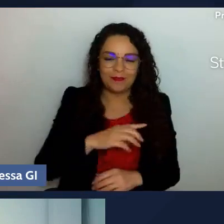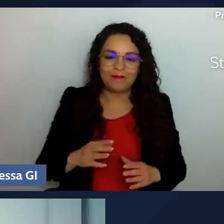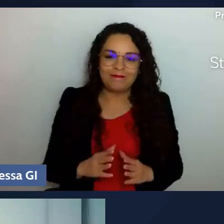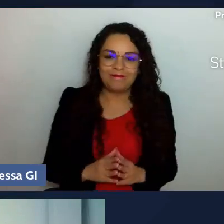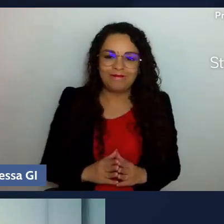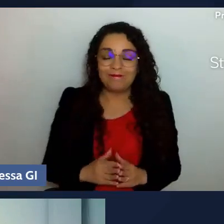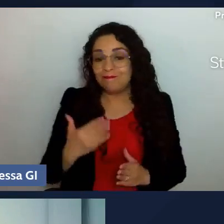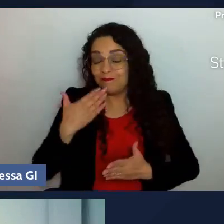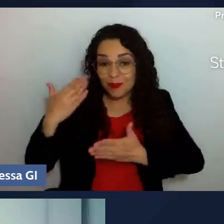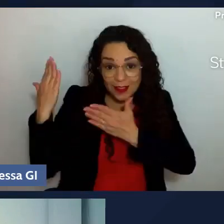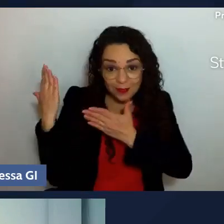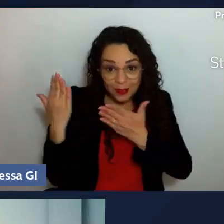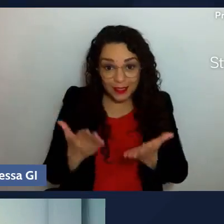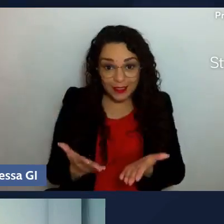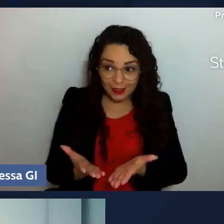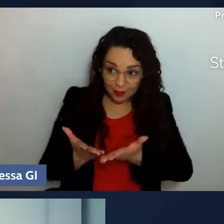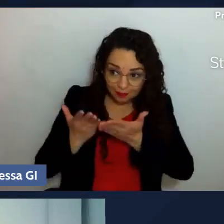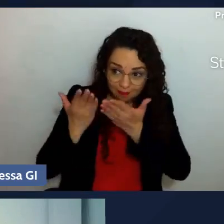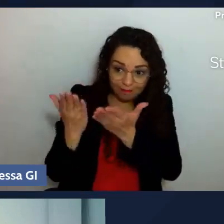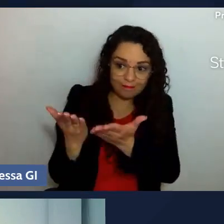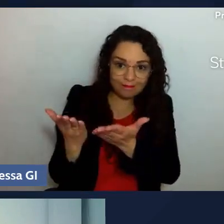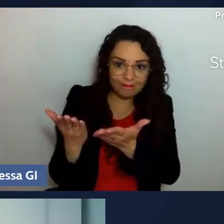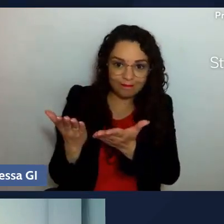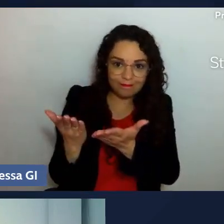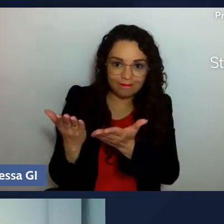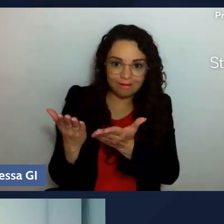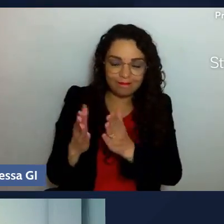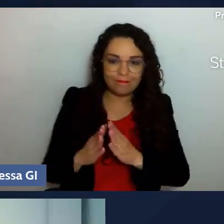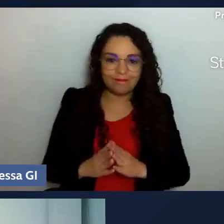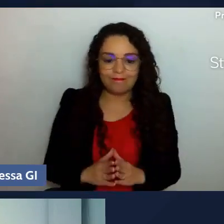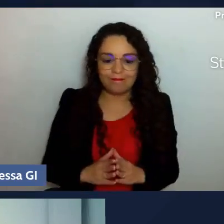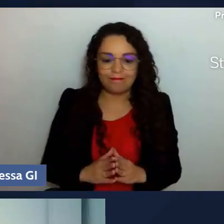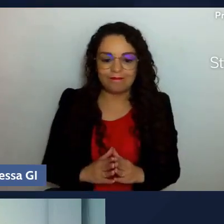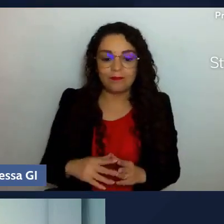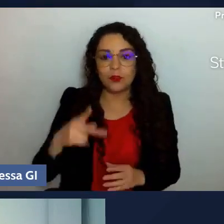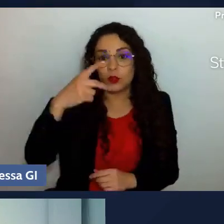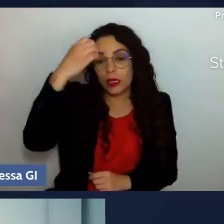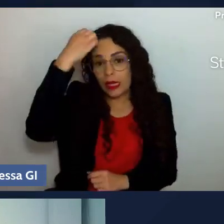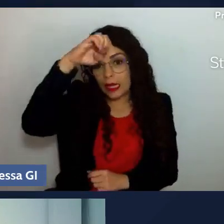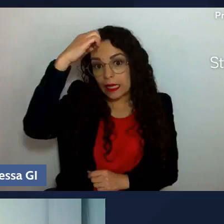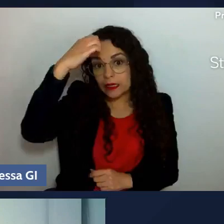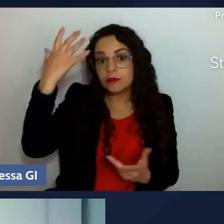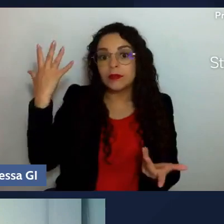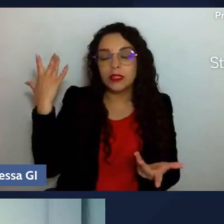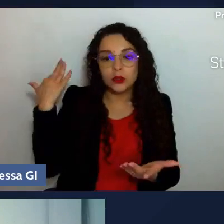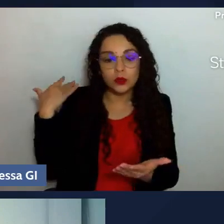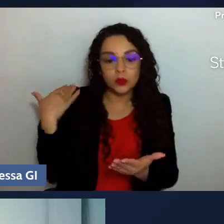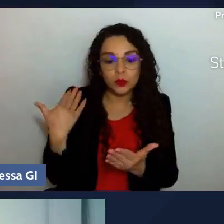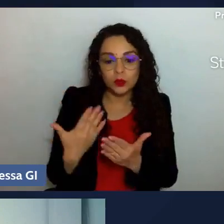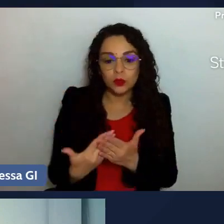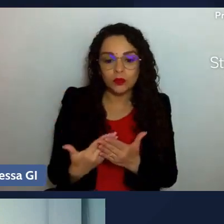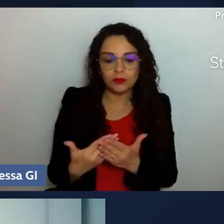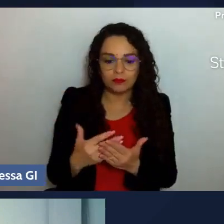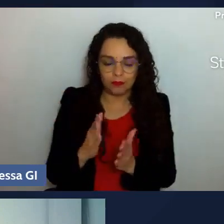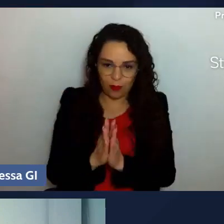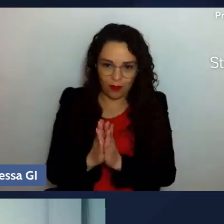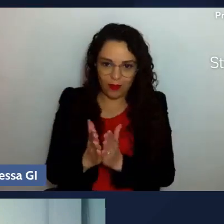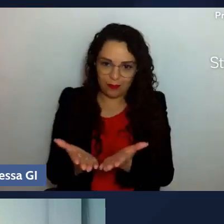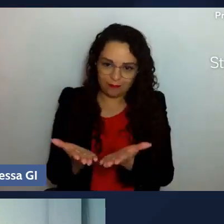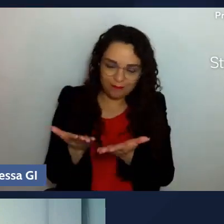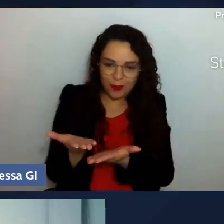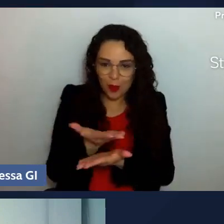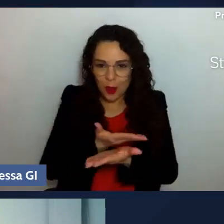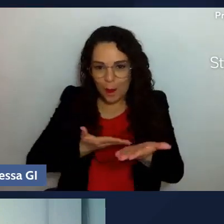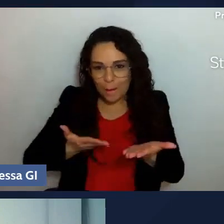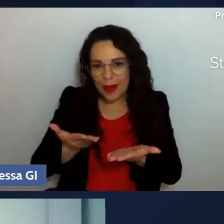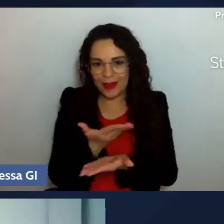usted bienvenida y pues adelante, por favor, compártanos su experiencia y todo lo que usted nos quiera compartir. Cris,